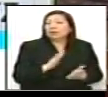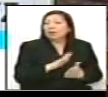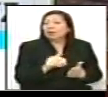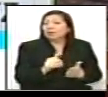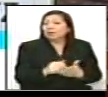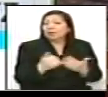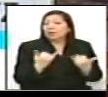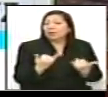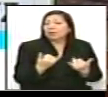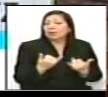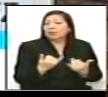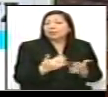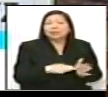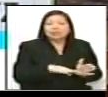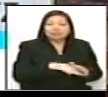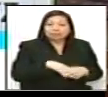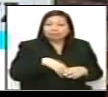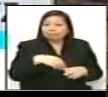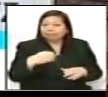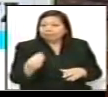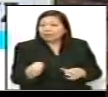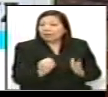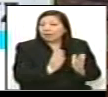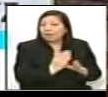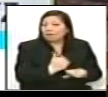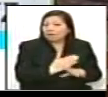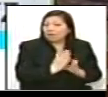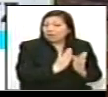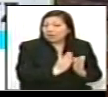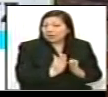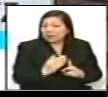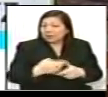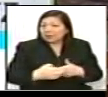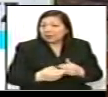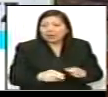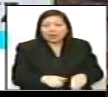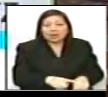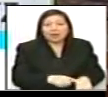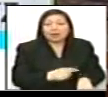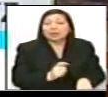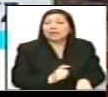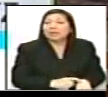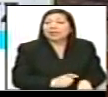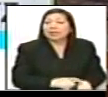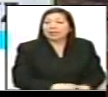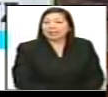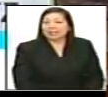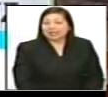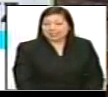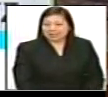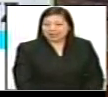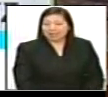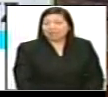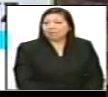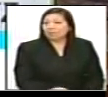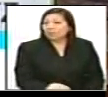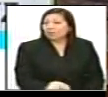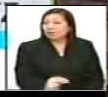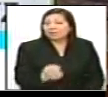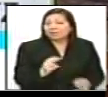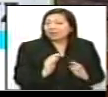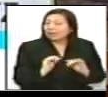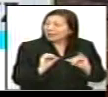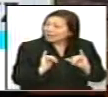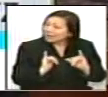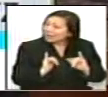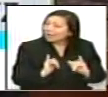todas estas exclusiones sistemáticas que se han producido a lo largo del tiempo no se